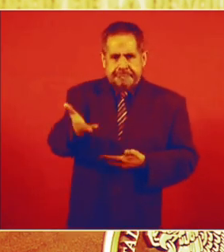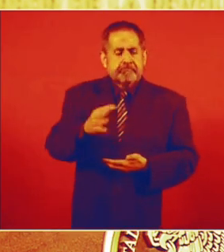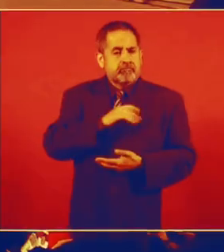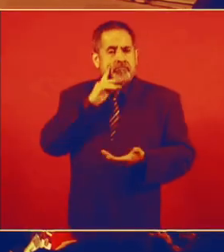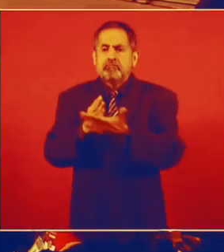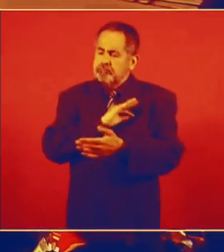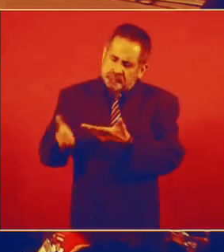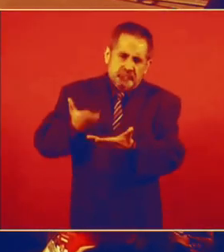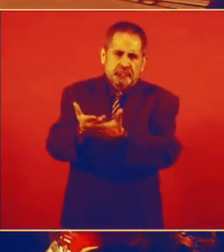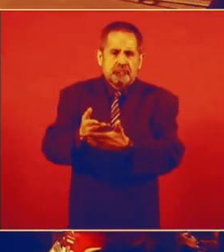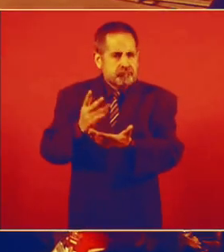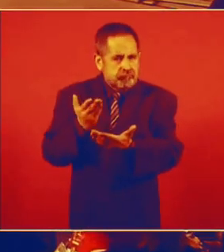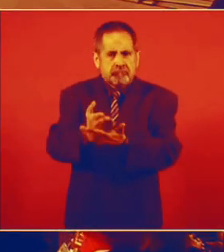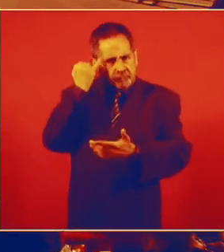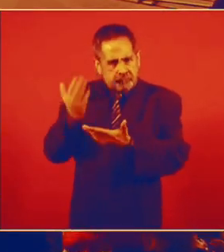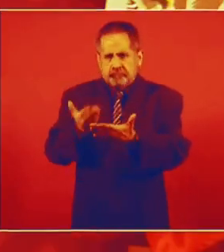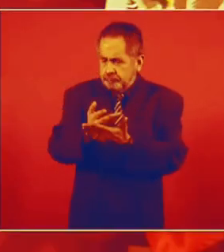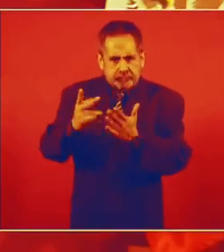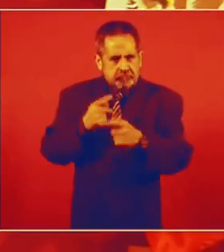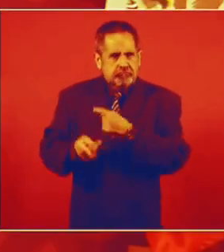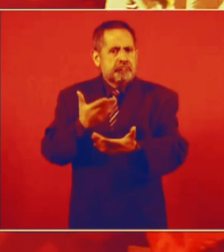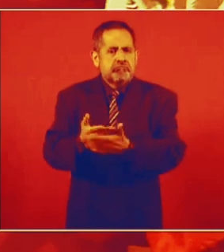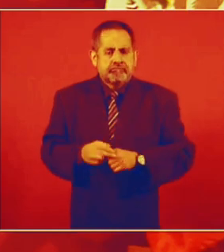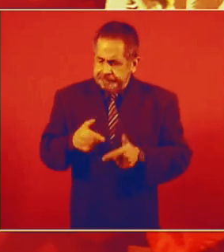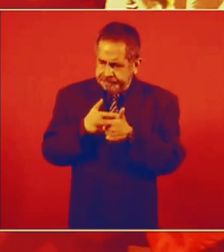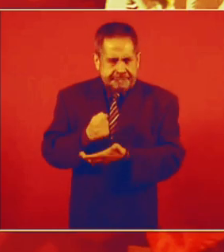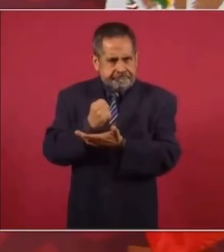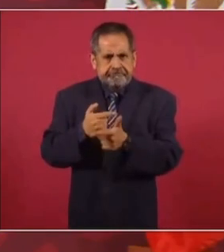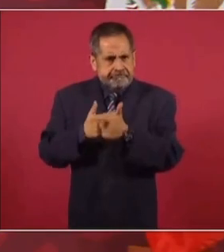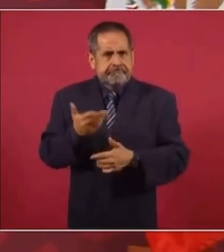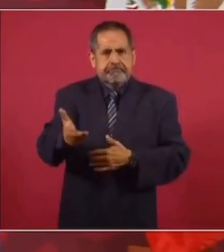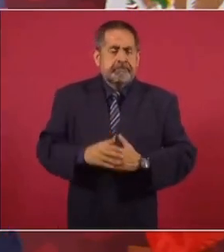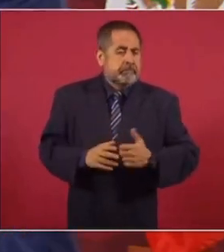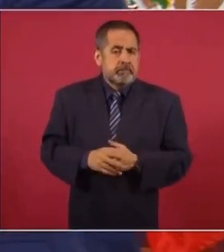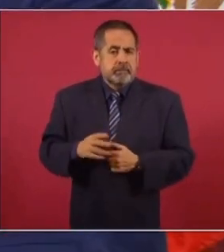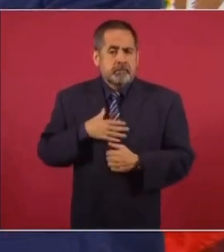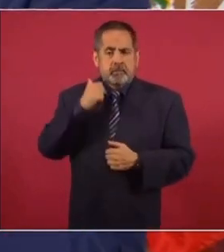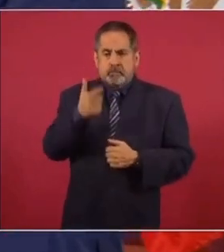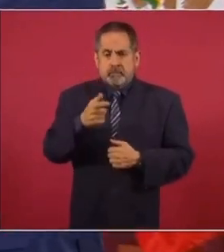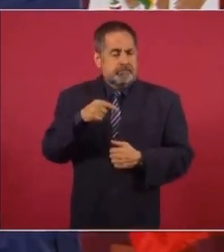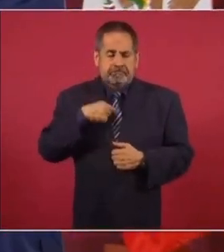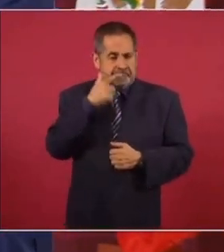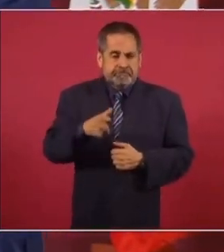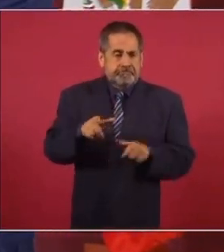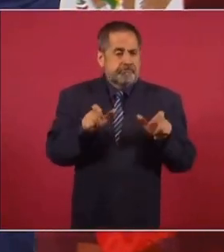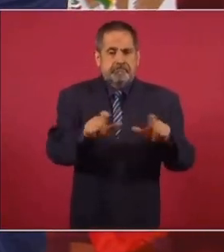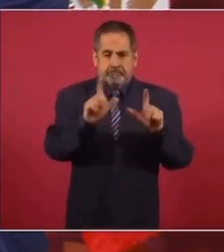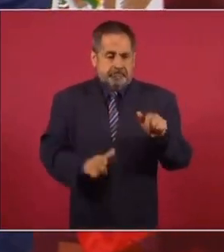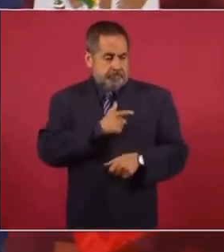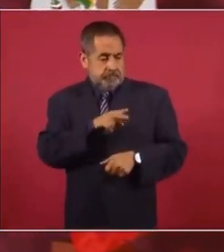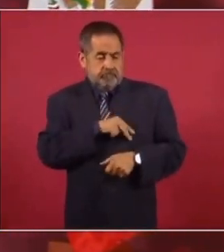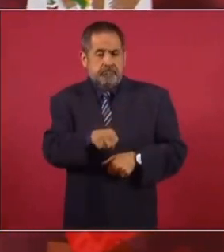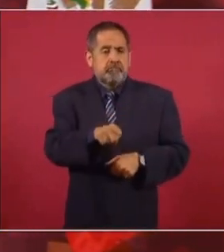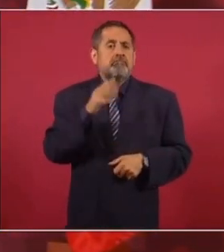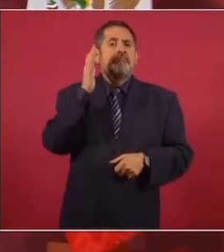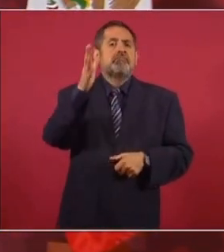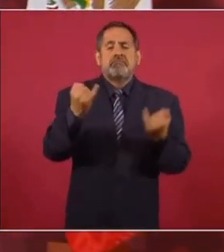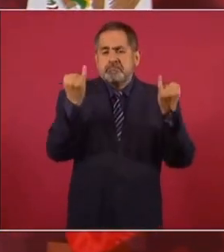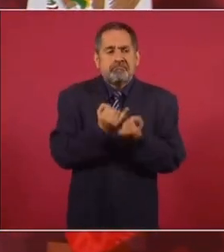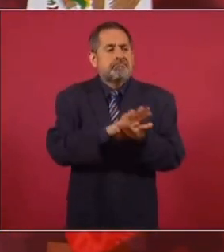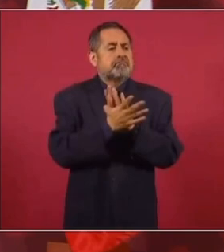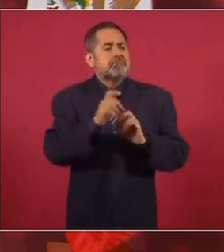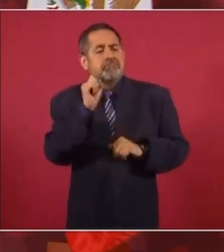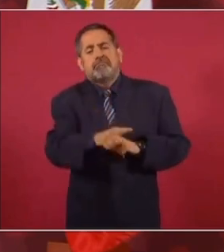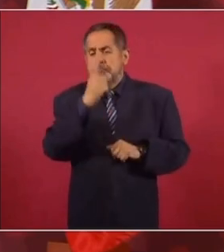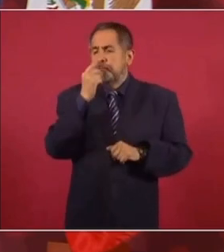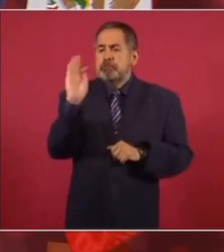tengo la facultad de hacerlo, presentar iniciativa, voy a seguir insistiendo. Porque no quiero que la Guardia Nacional termine como la